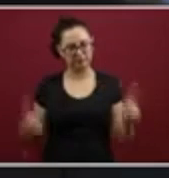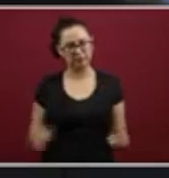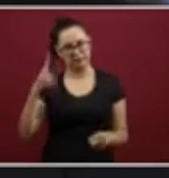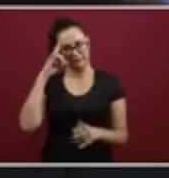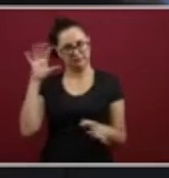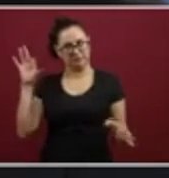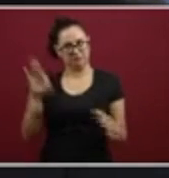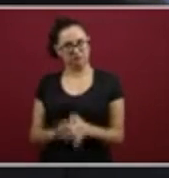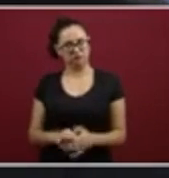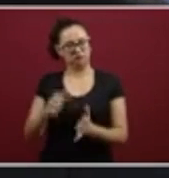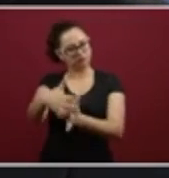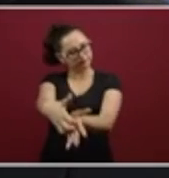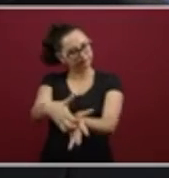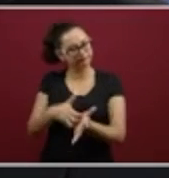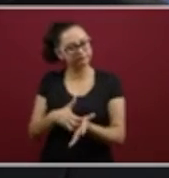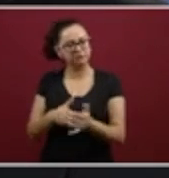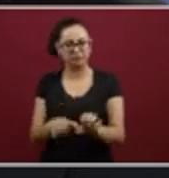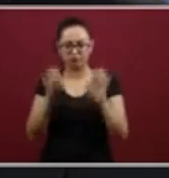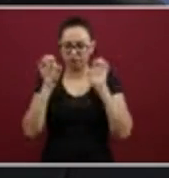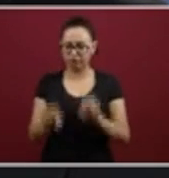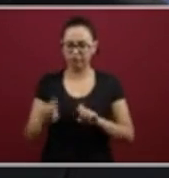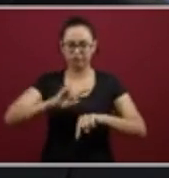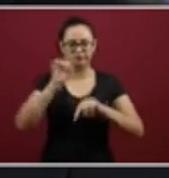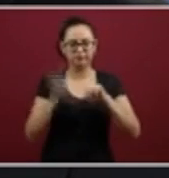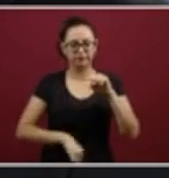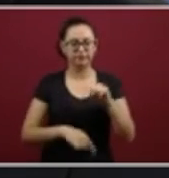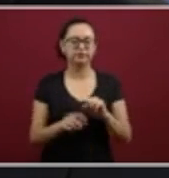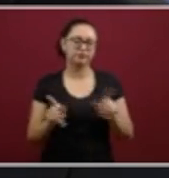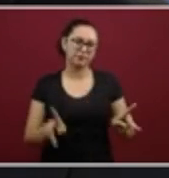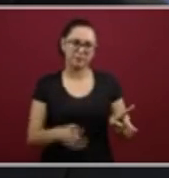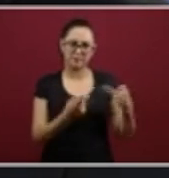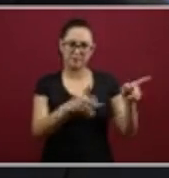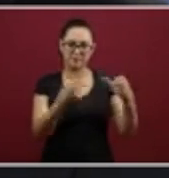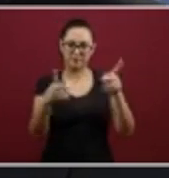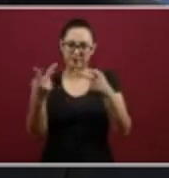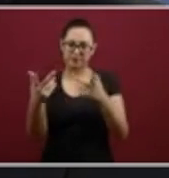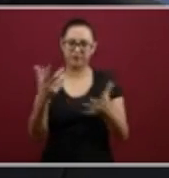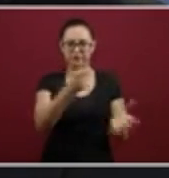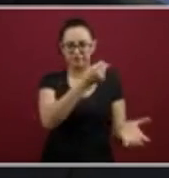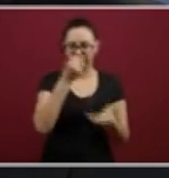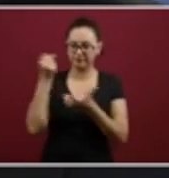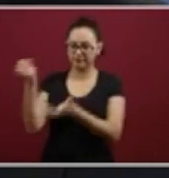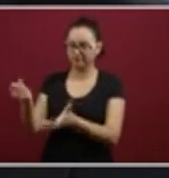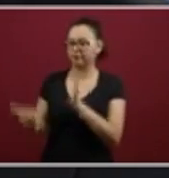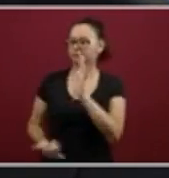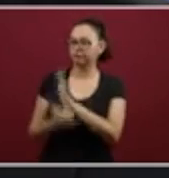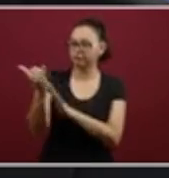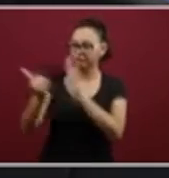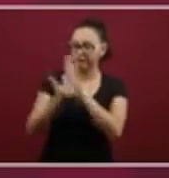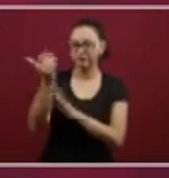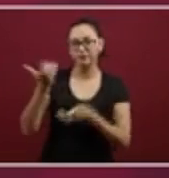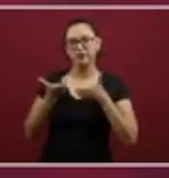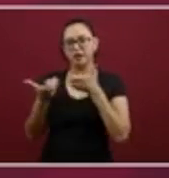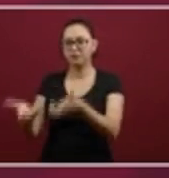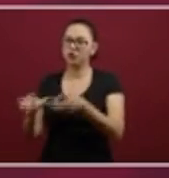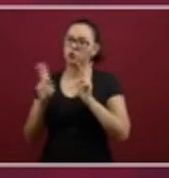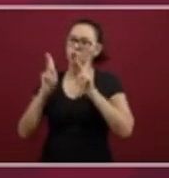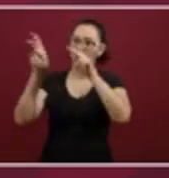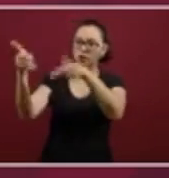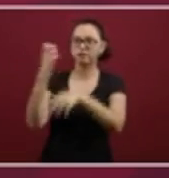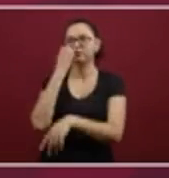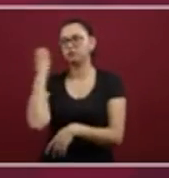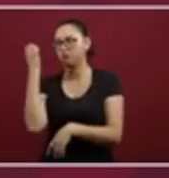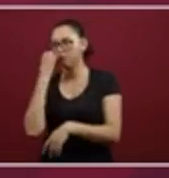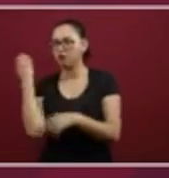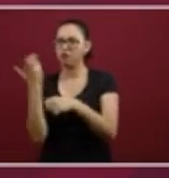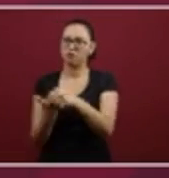lujos, y que ahora se van a destinar, insisto, a caminos, a puentes, a escuelas y a hospitales, entre otras